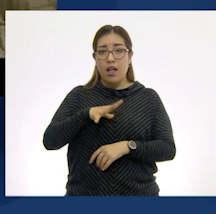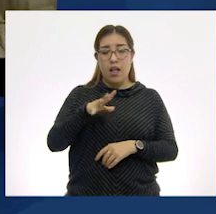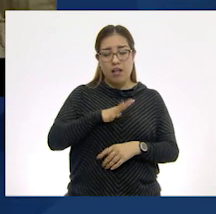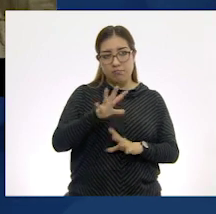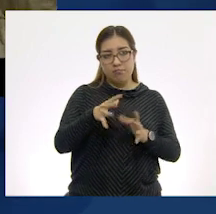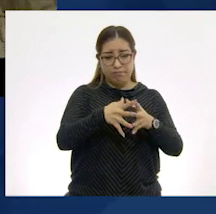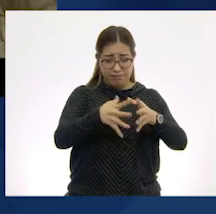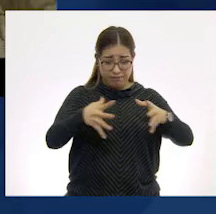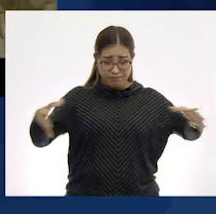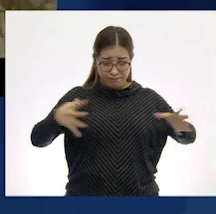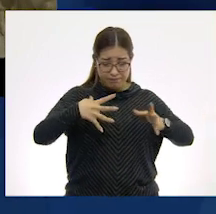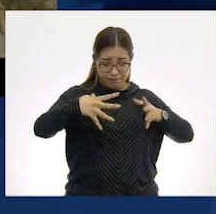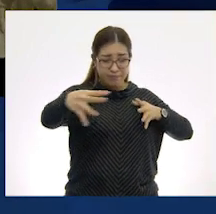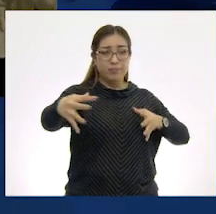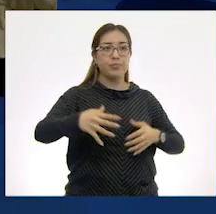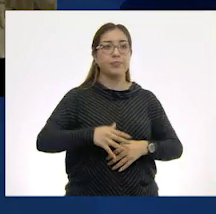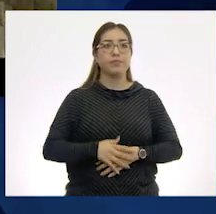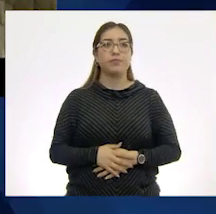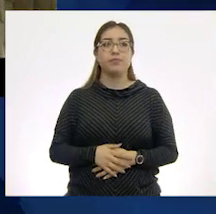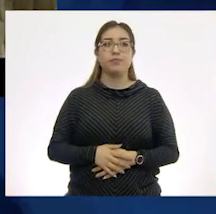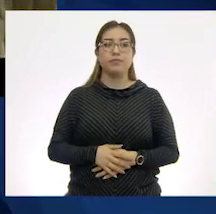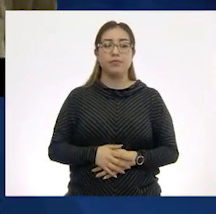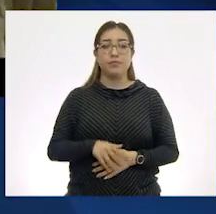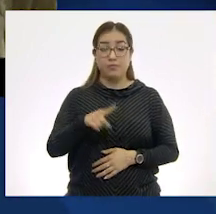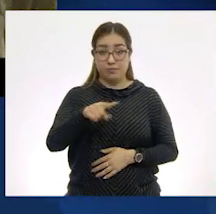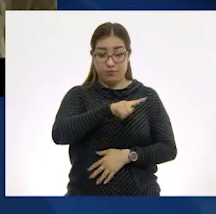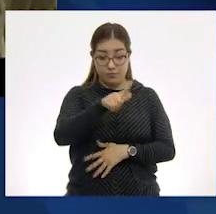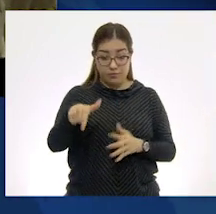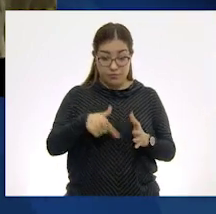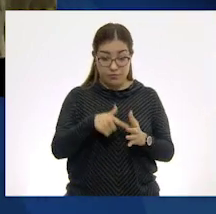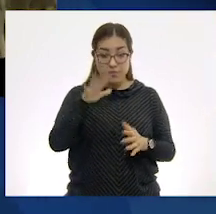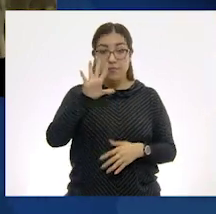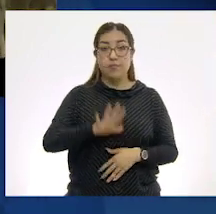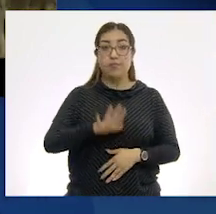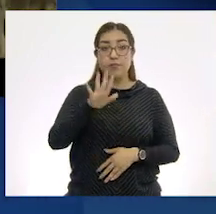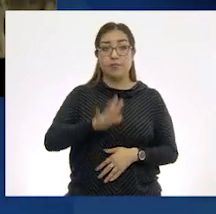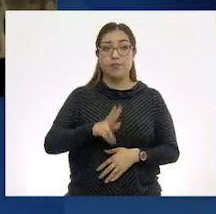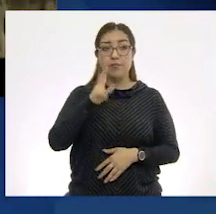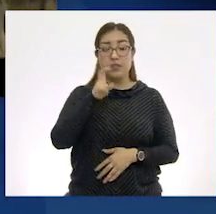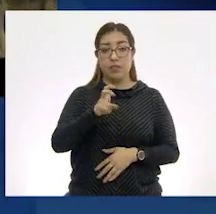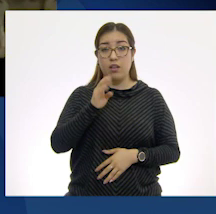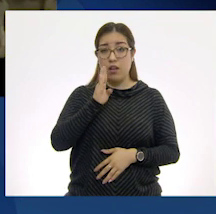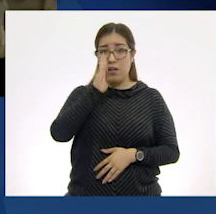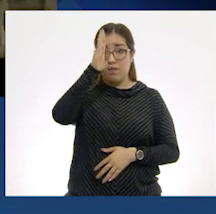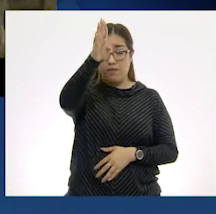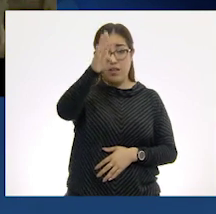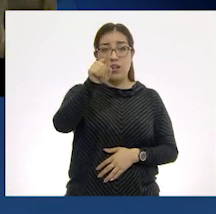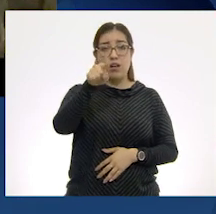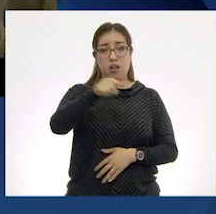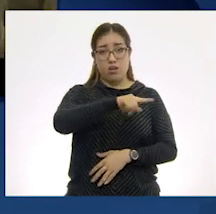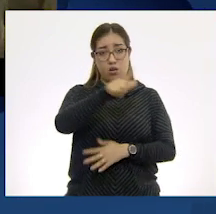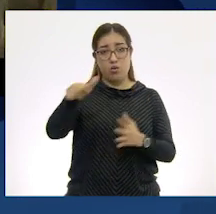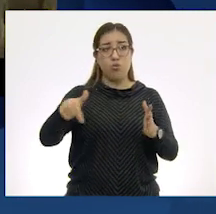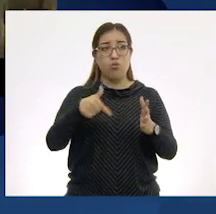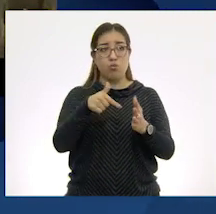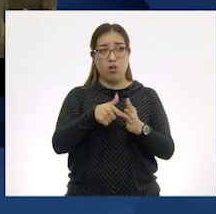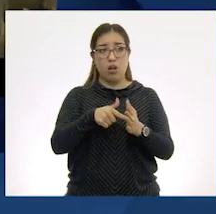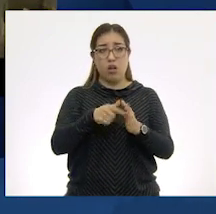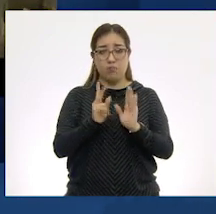Shi Huang. Debido a su alineación, pareciera como si se dirigieran hacia donde descansan los restos de su